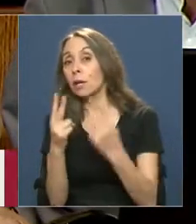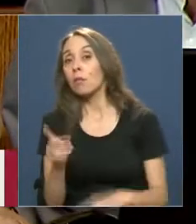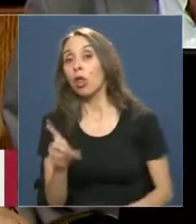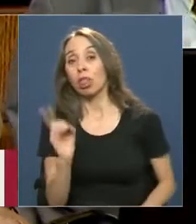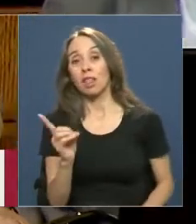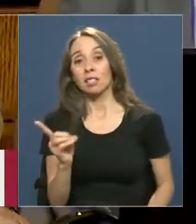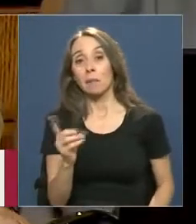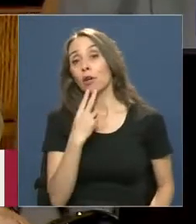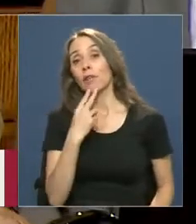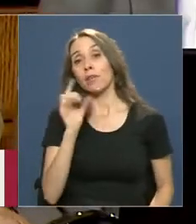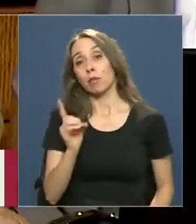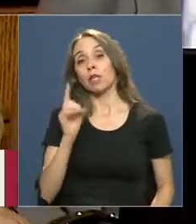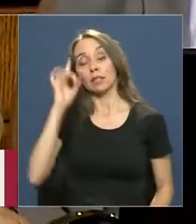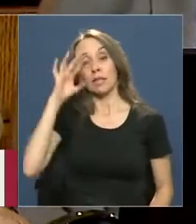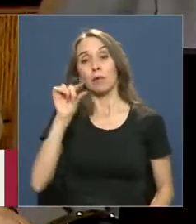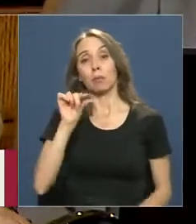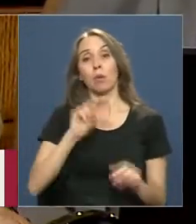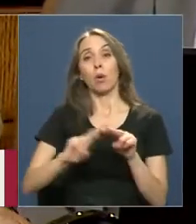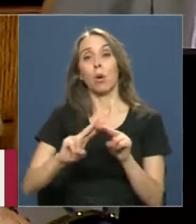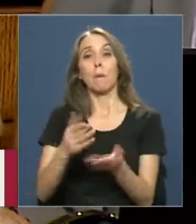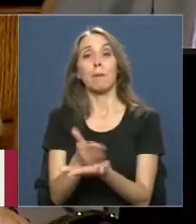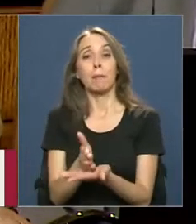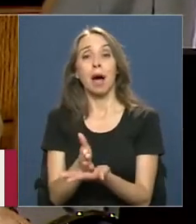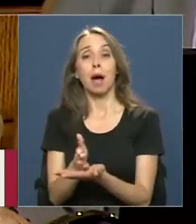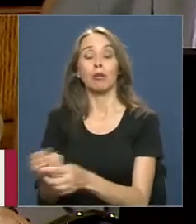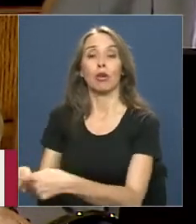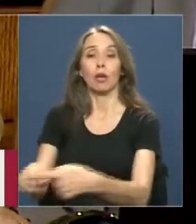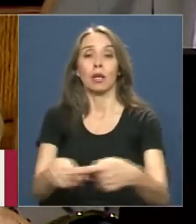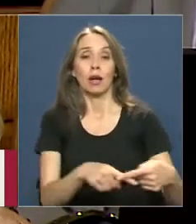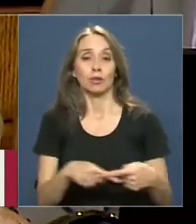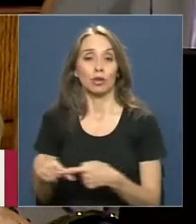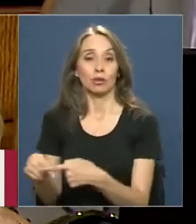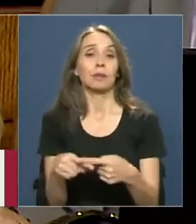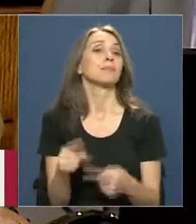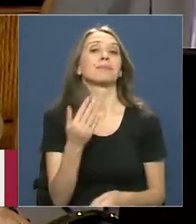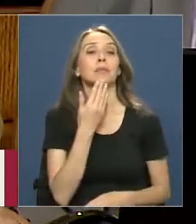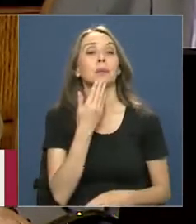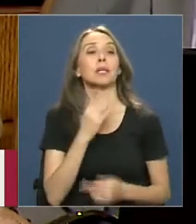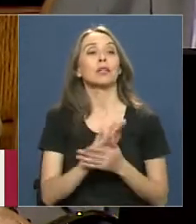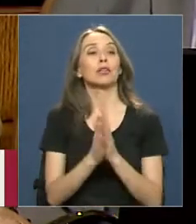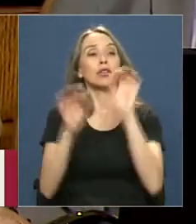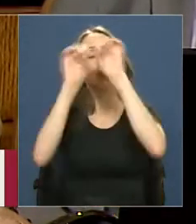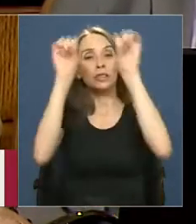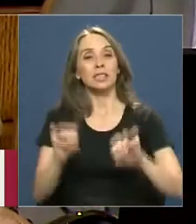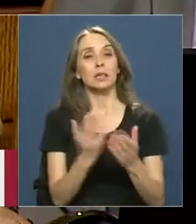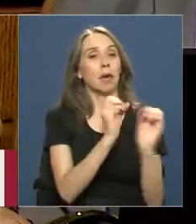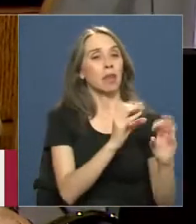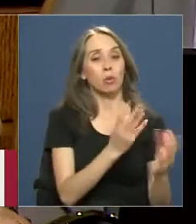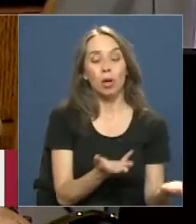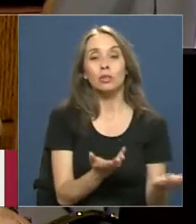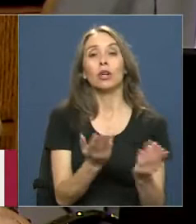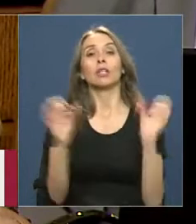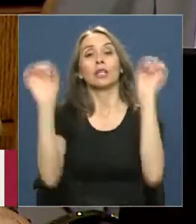difícil, ¿verdad?, lo poco preparado que está la sociedad en general y también todo el sistema educativo, el sistema de